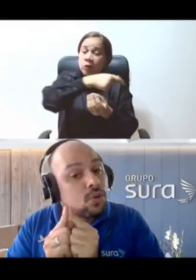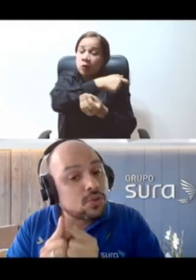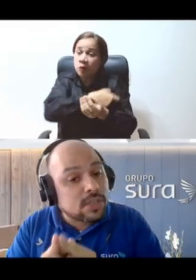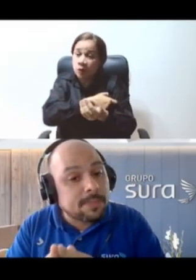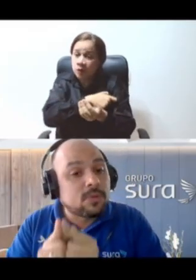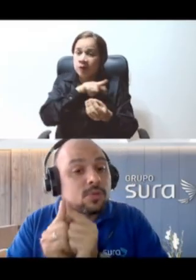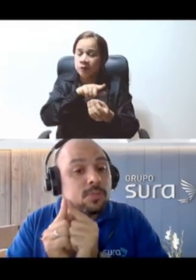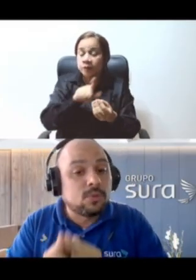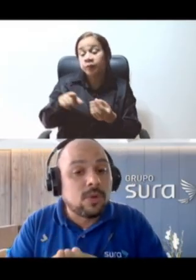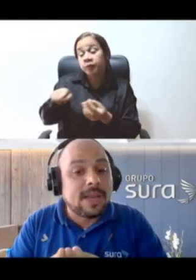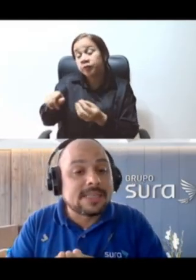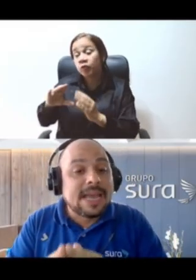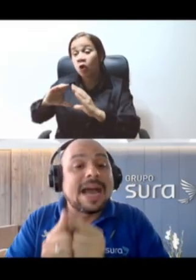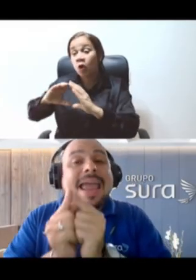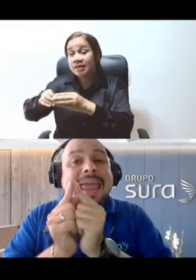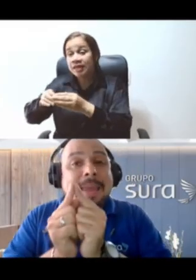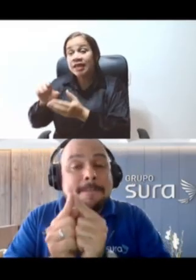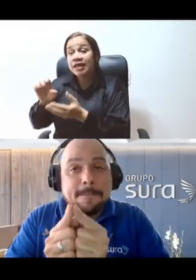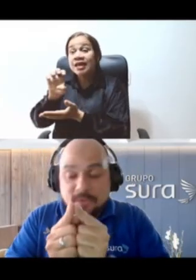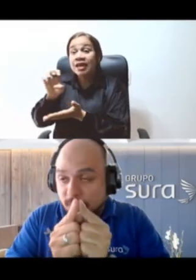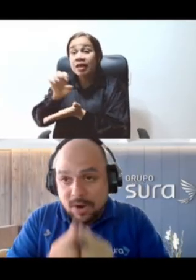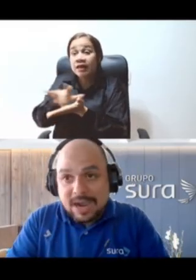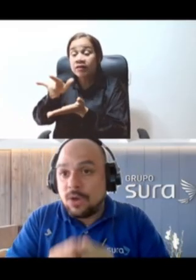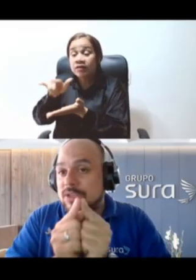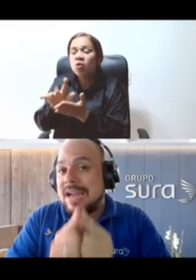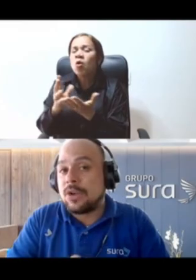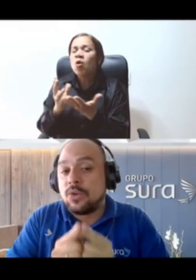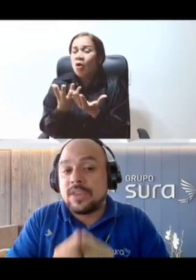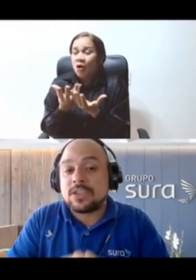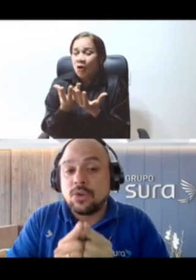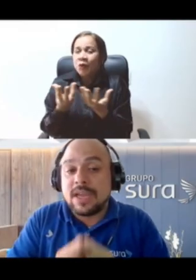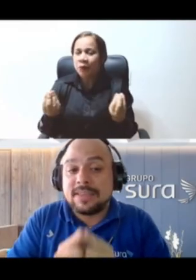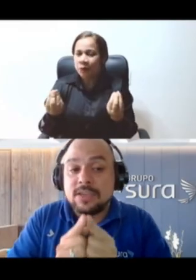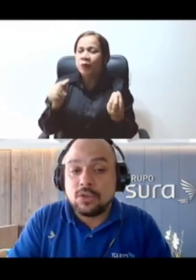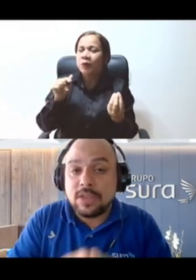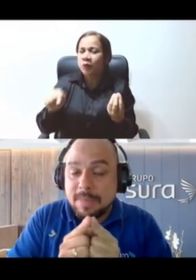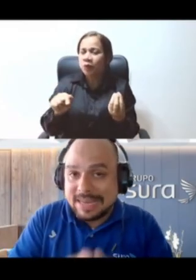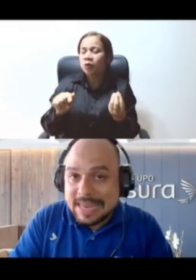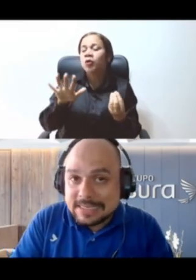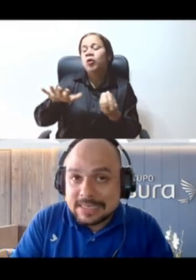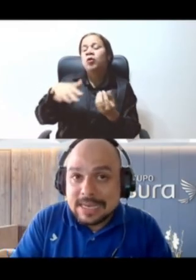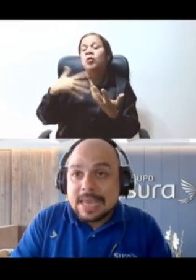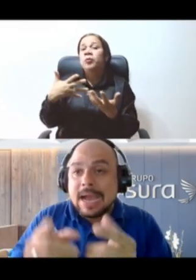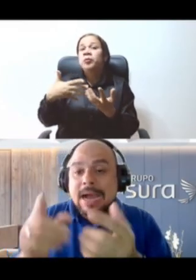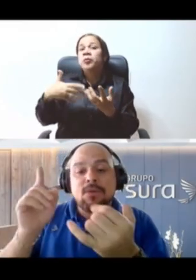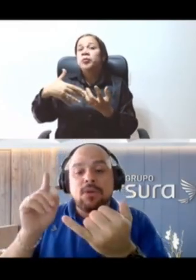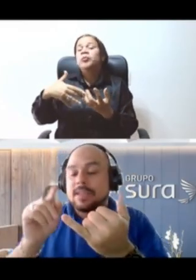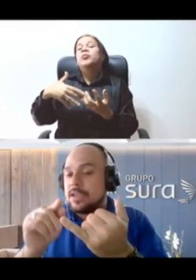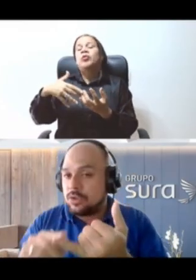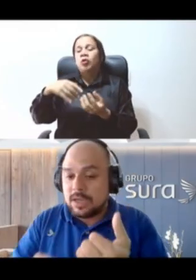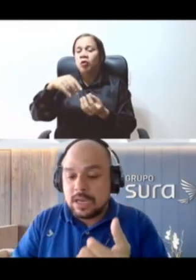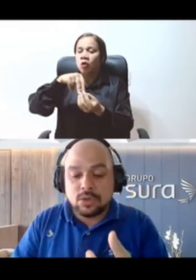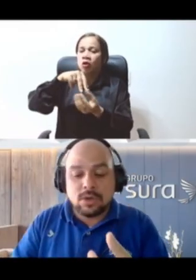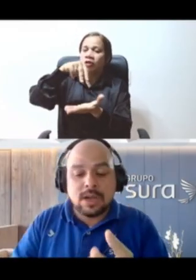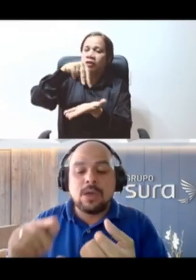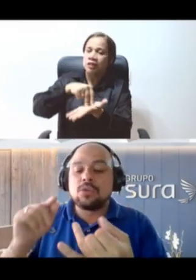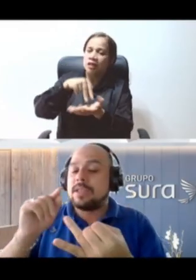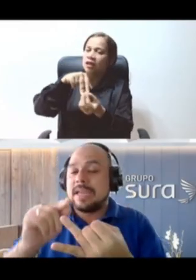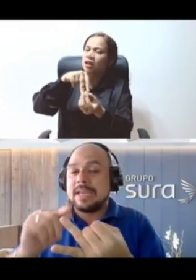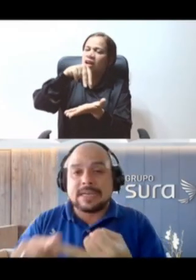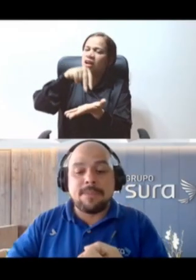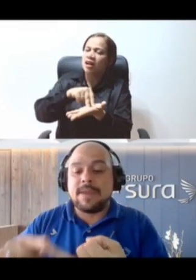pero todos los conceptos puntuales enfocados al contexto de atención de emergencias. Hablo de atención